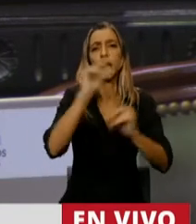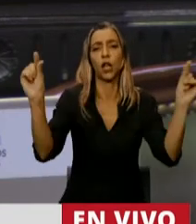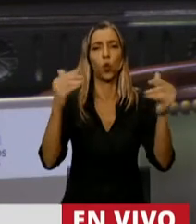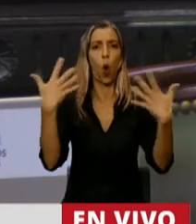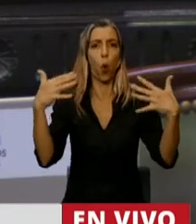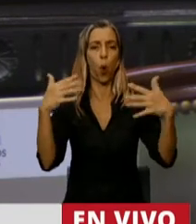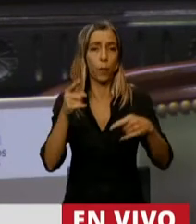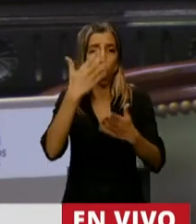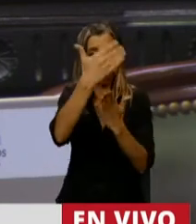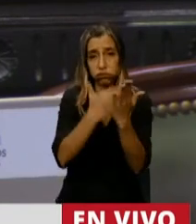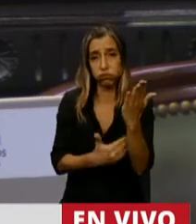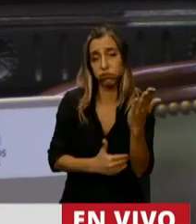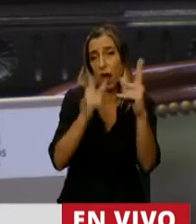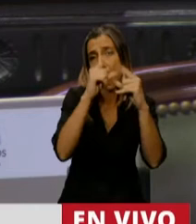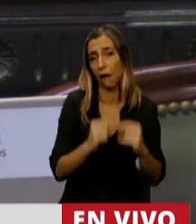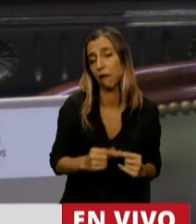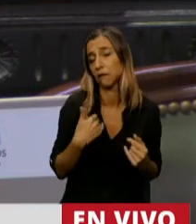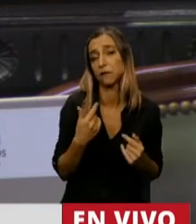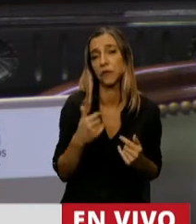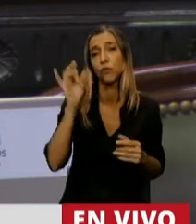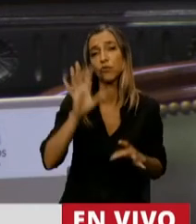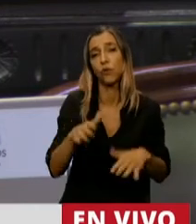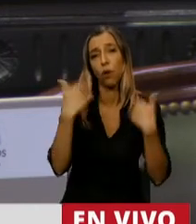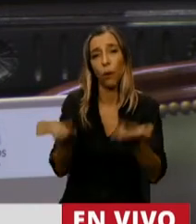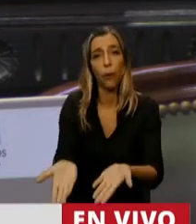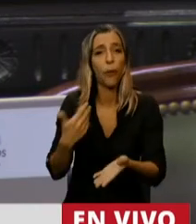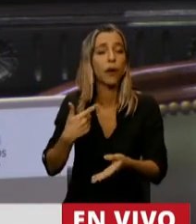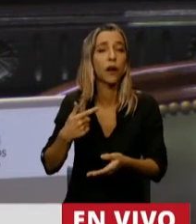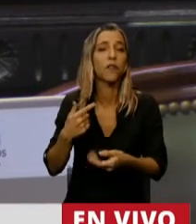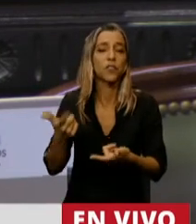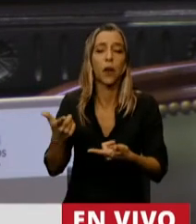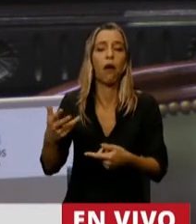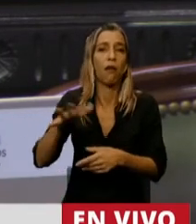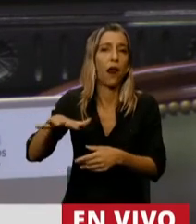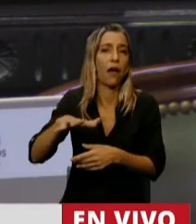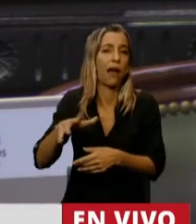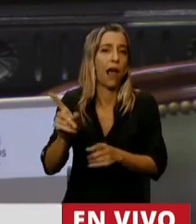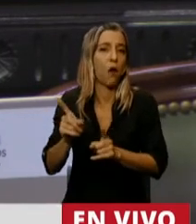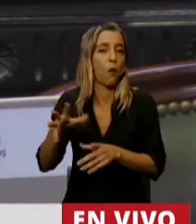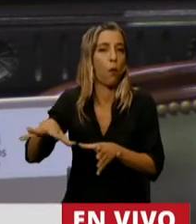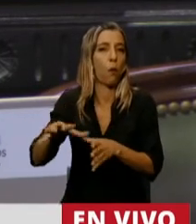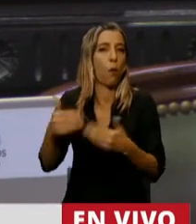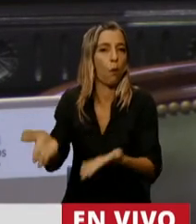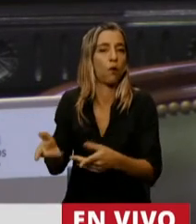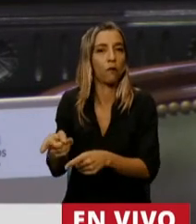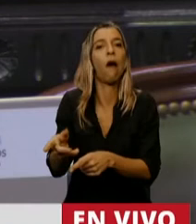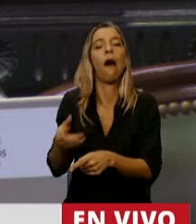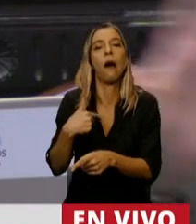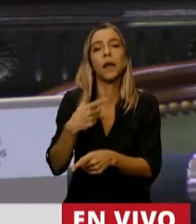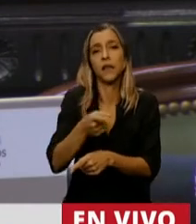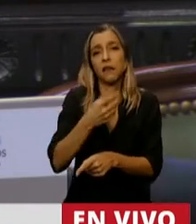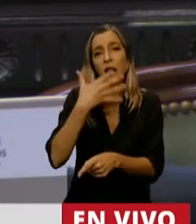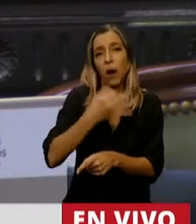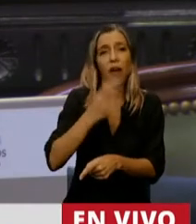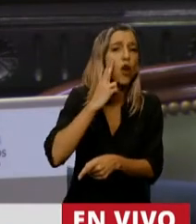contenido lo único que buscaban era privilegiar a un sector concentrado en la economía con especulación financiera y perjudicar